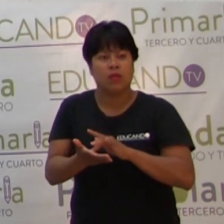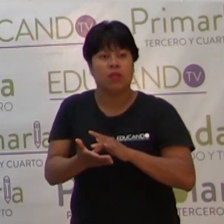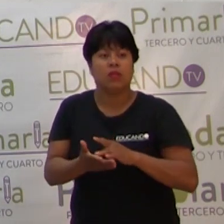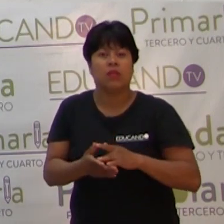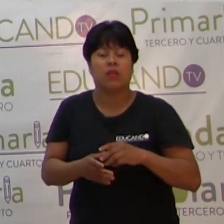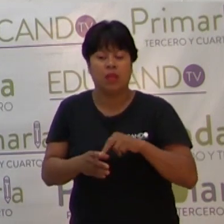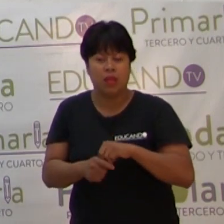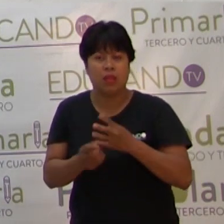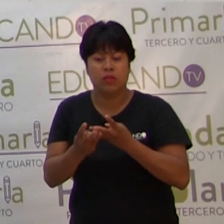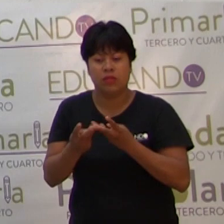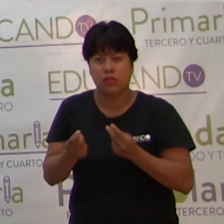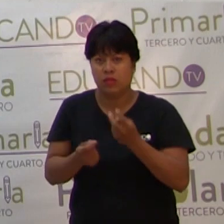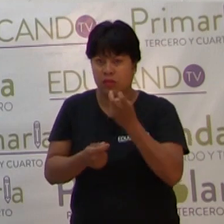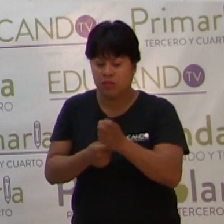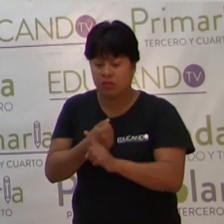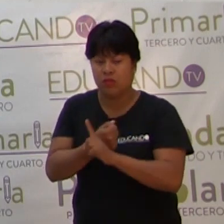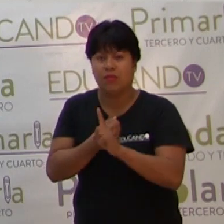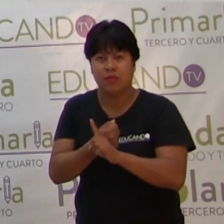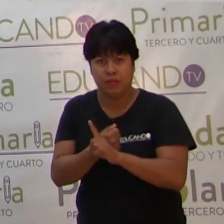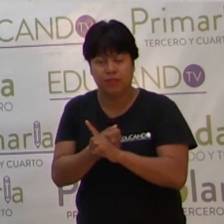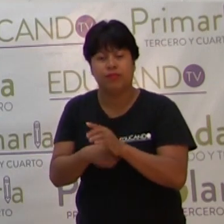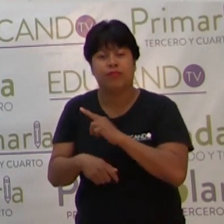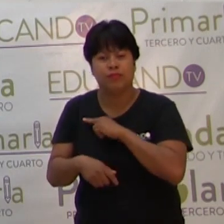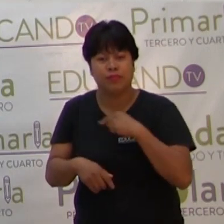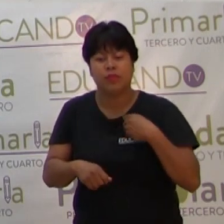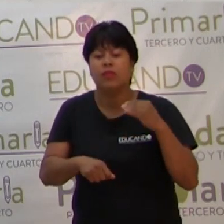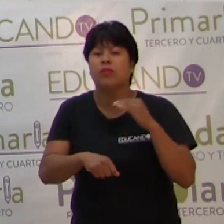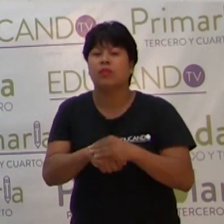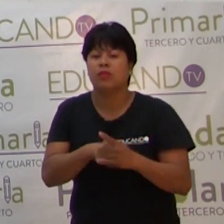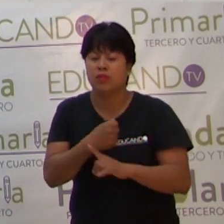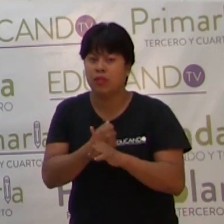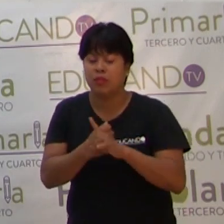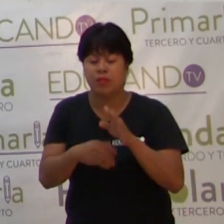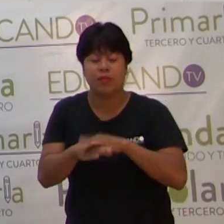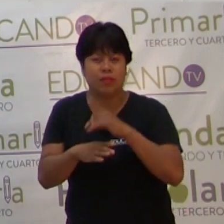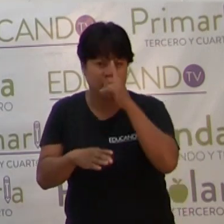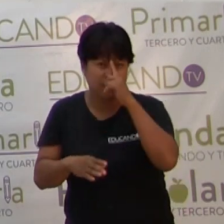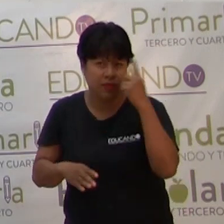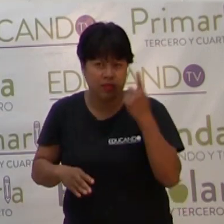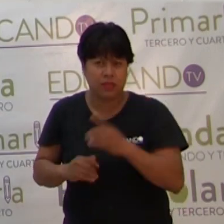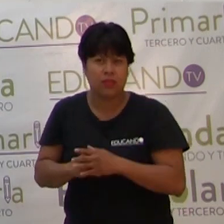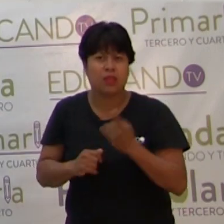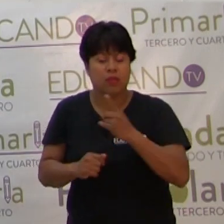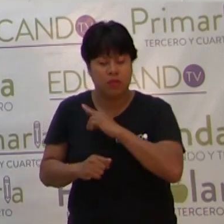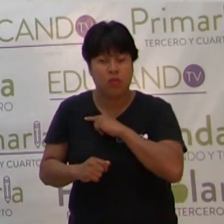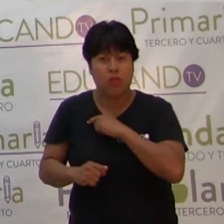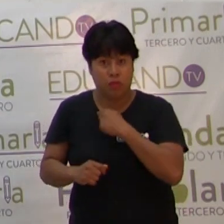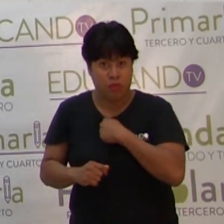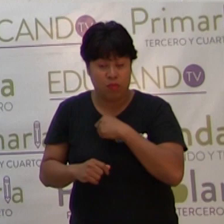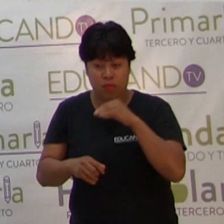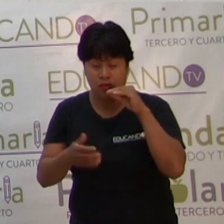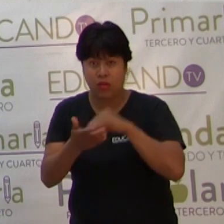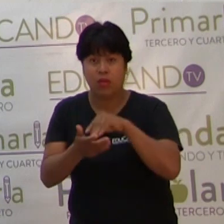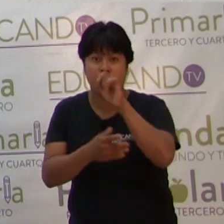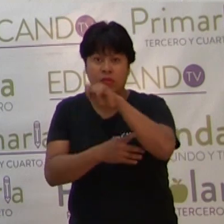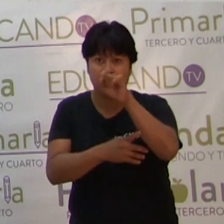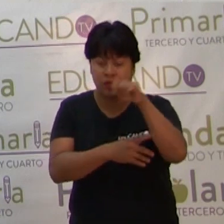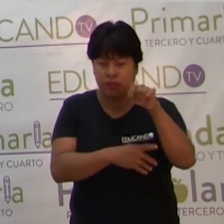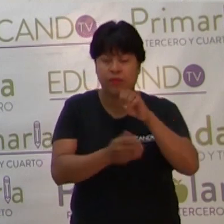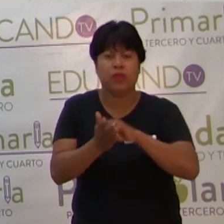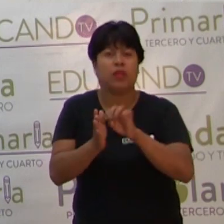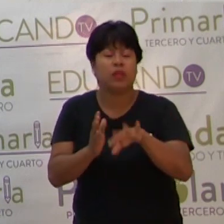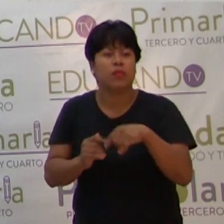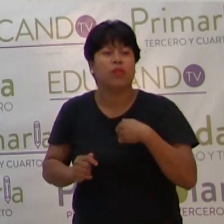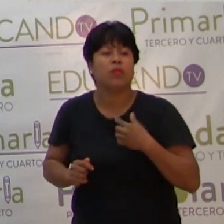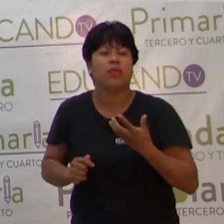la resolución de este mismo problema. Vamos a poner un problema bastante sencillo, lo voy a poner en el pizarrón. Por ejemplo, tenemos la